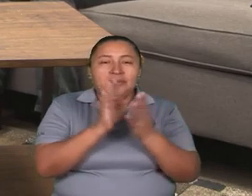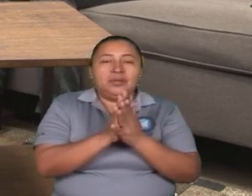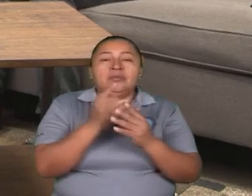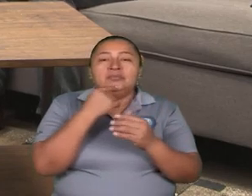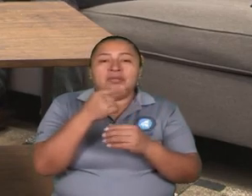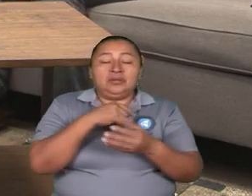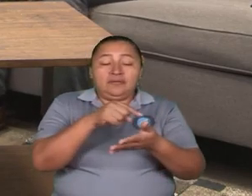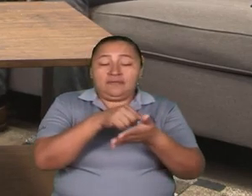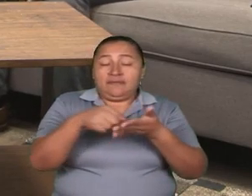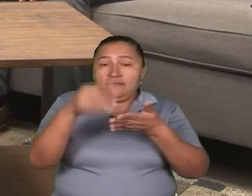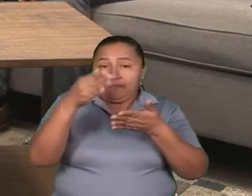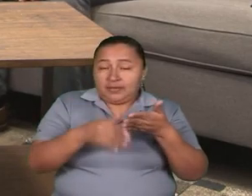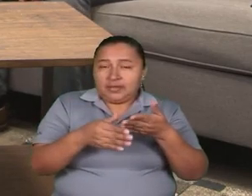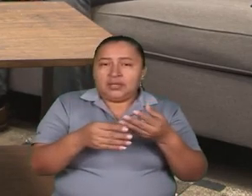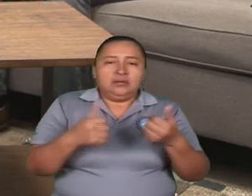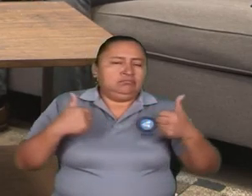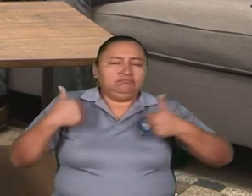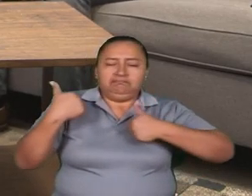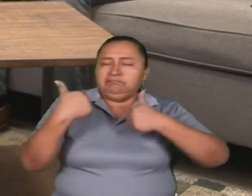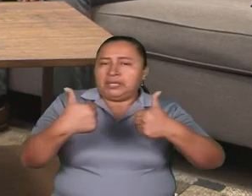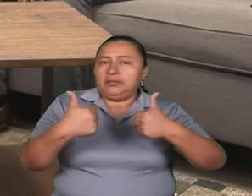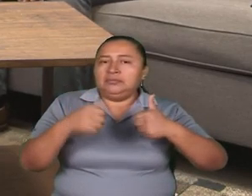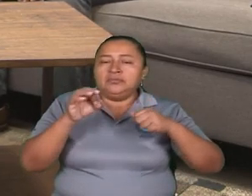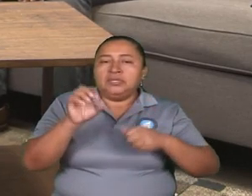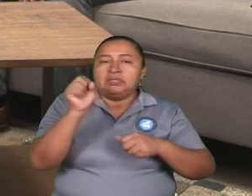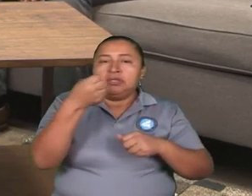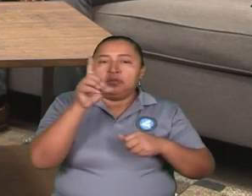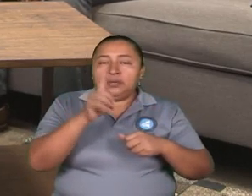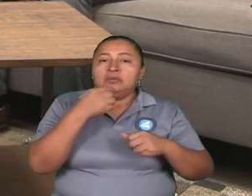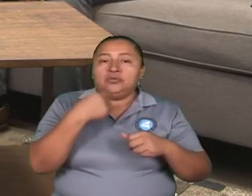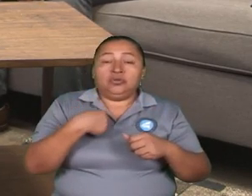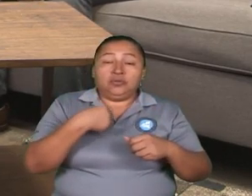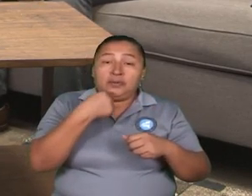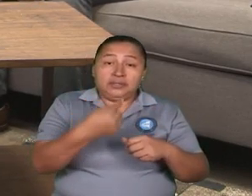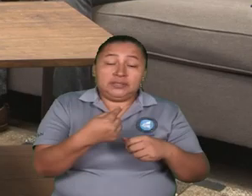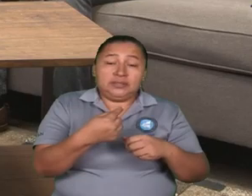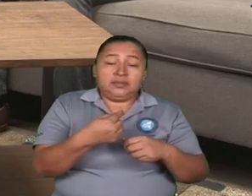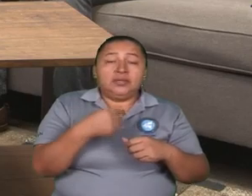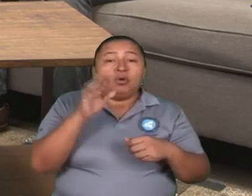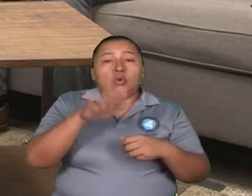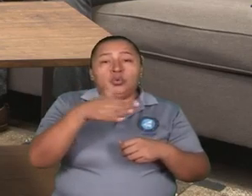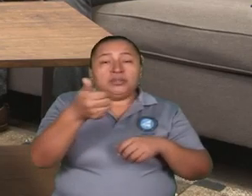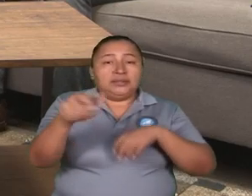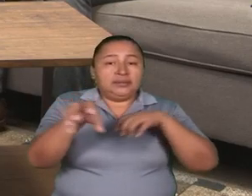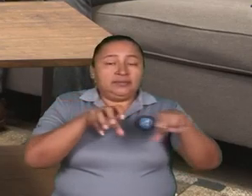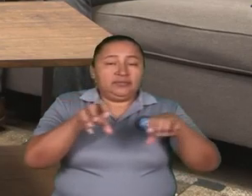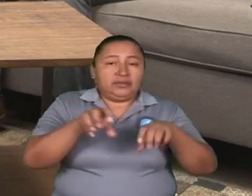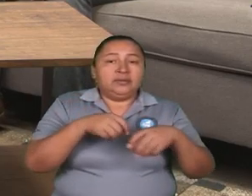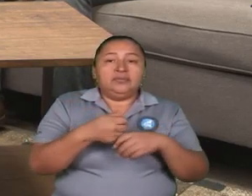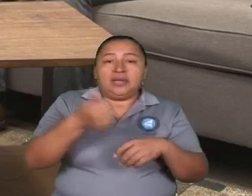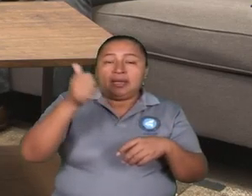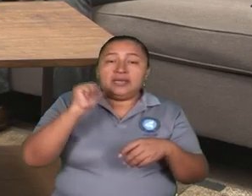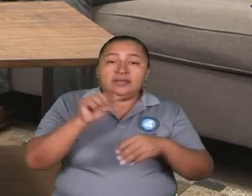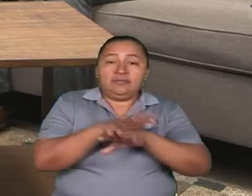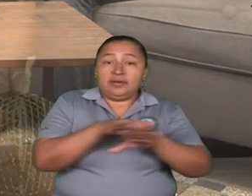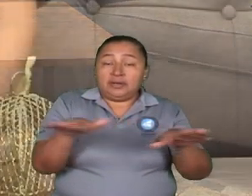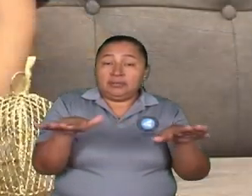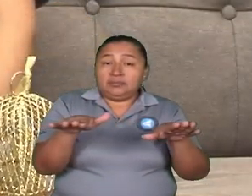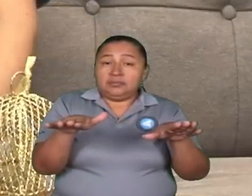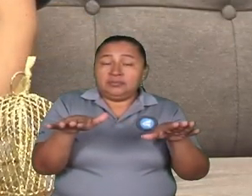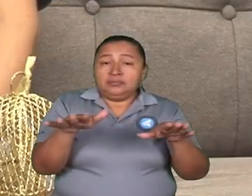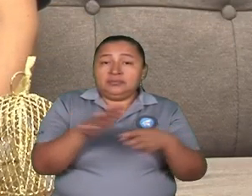a estar realizando en función de estas actividades y qué es lo que va a esperar, qué es lo que puede esperar nuestra población a partir de lo que ya se ha